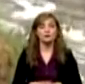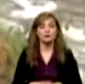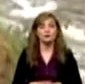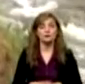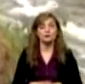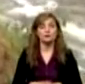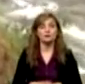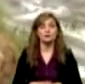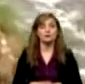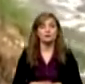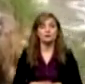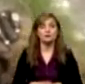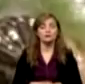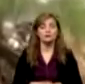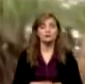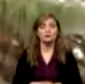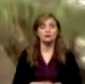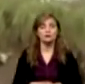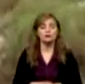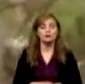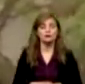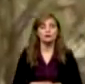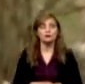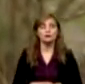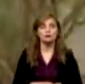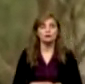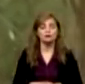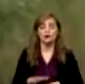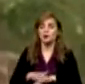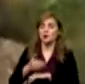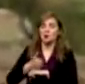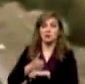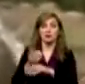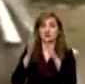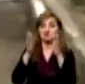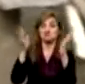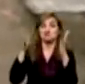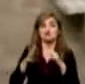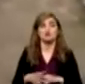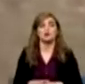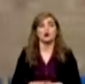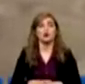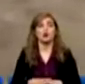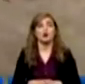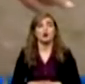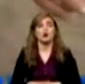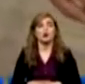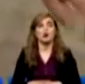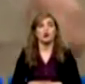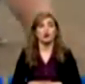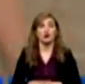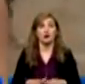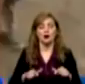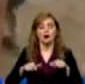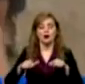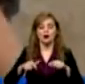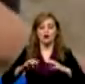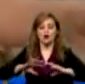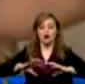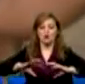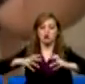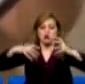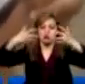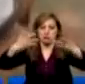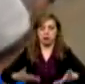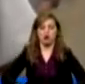Sí, llamamos a las autoridades, pero hasta ahora no se han hecho presente. Entonces el muro que estaba, que lo ven ahí en el piso, es